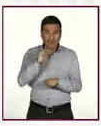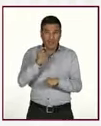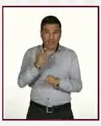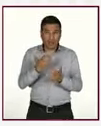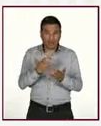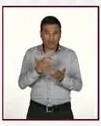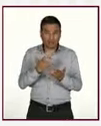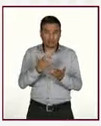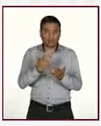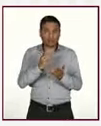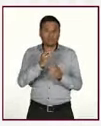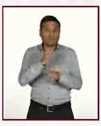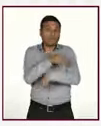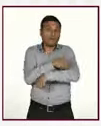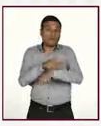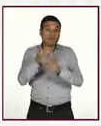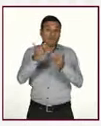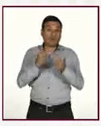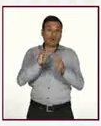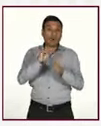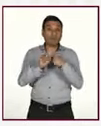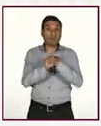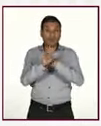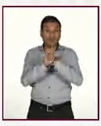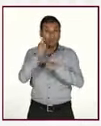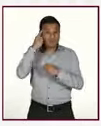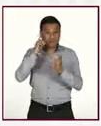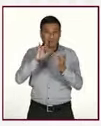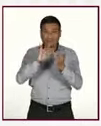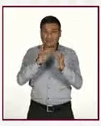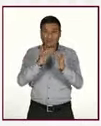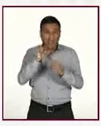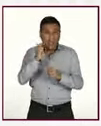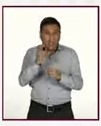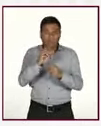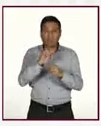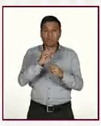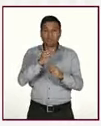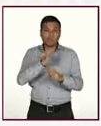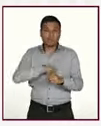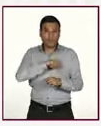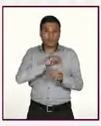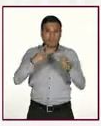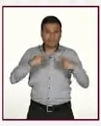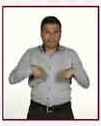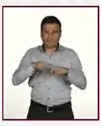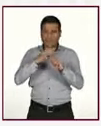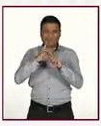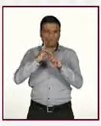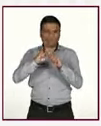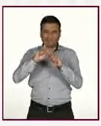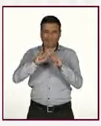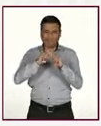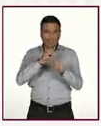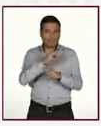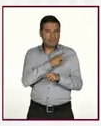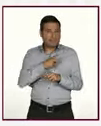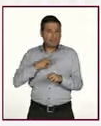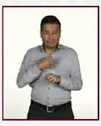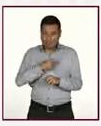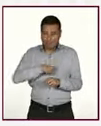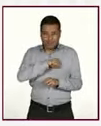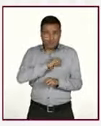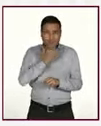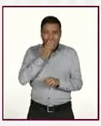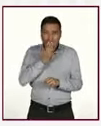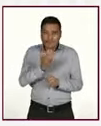pues hereditario o algún problema neurológico, etcétera. Salud física, buena salud. O sea, tenemos que tener una buena salud para poder a